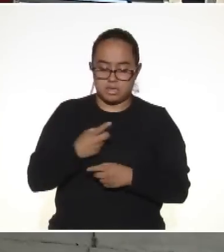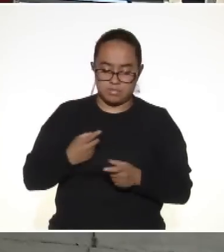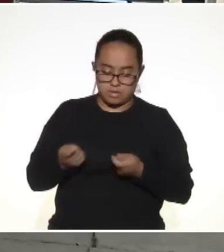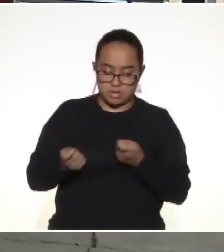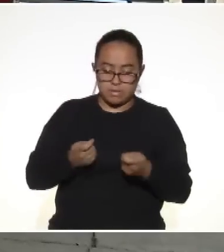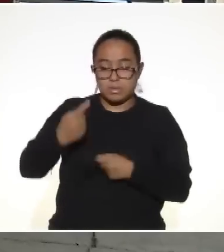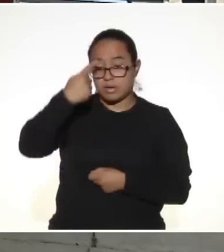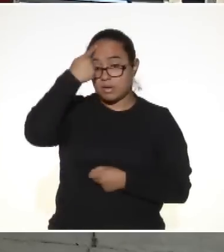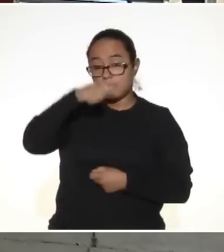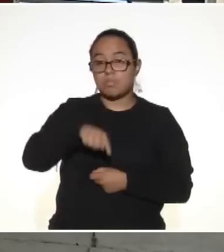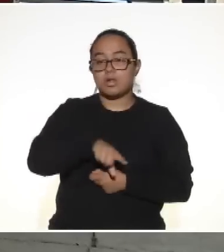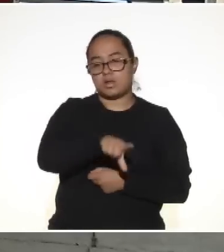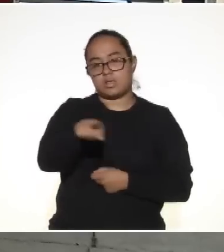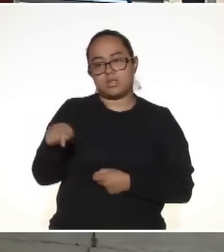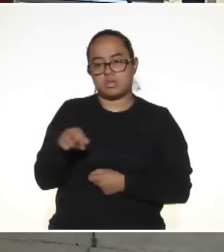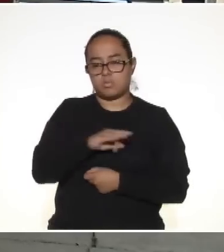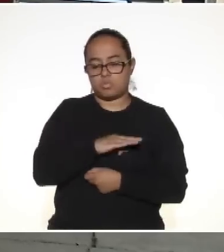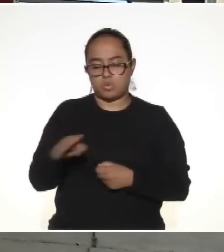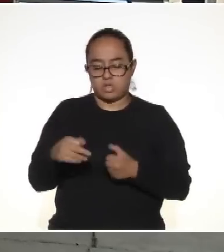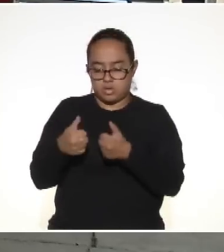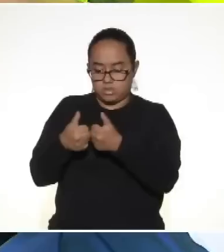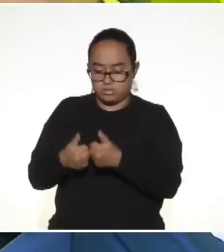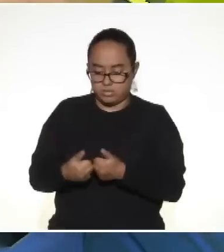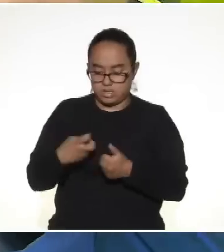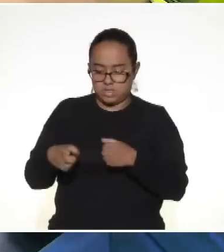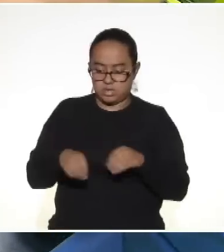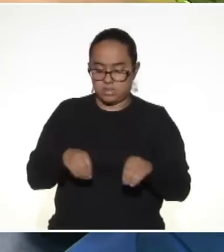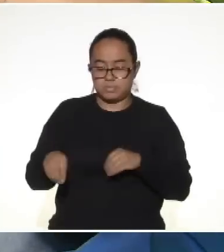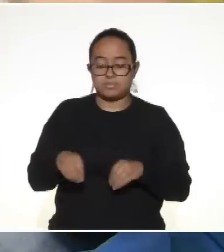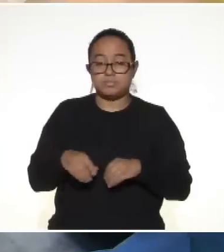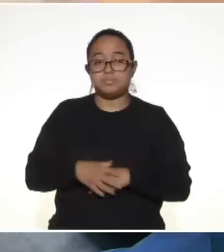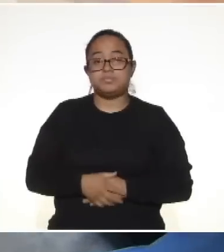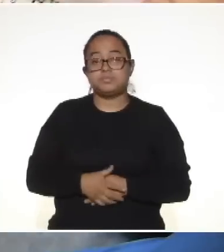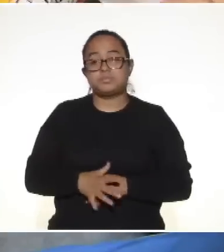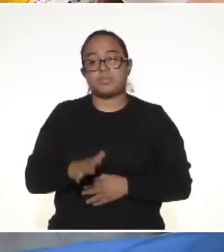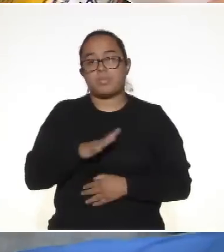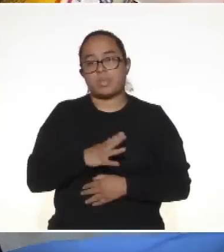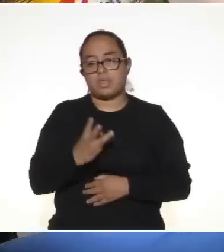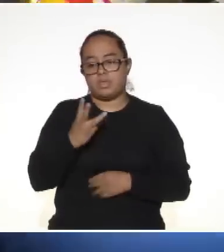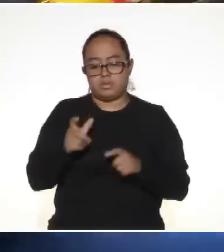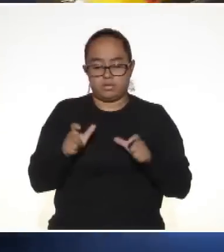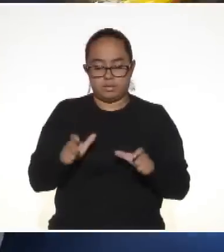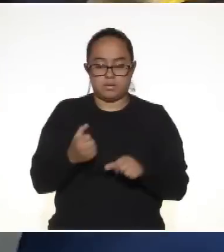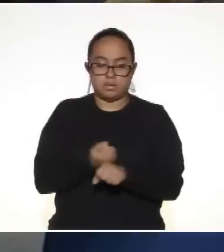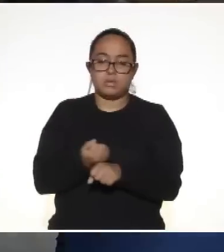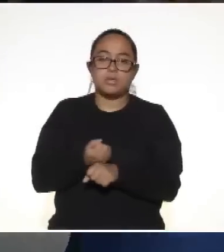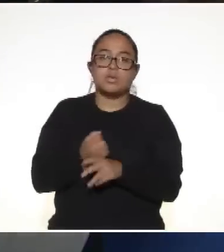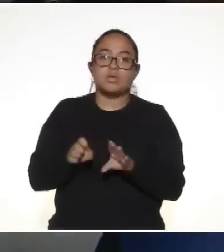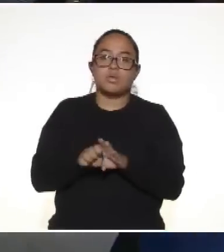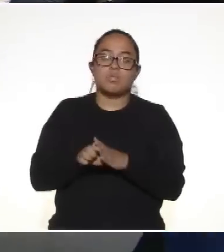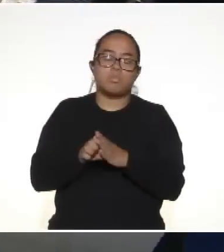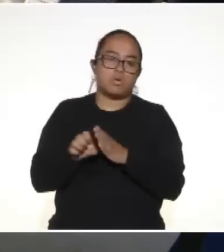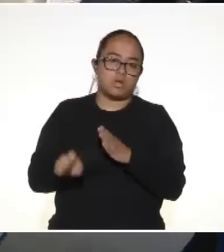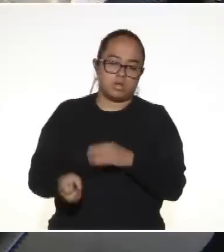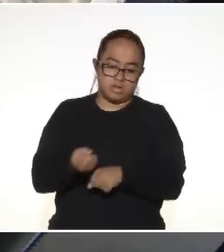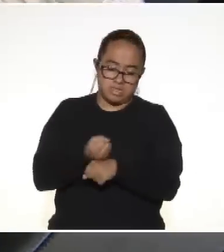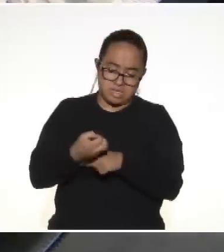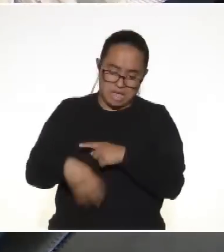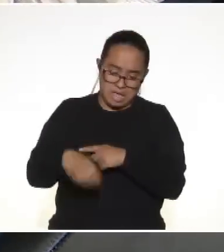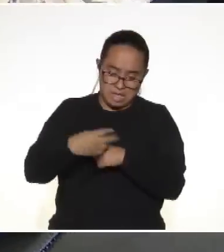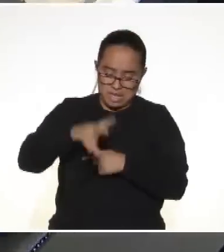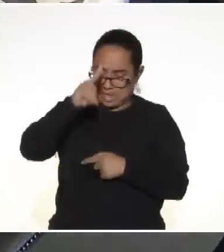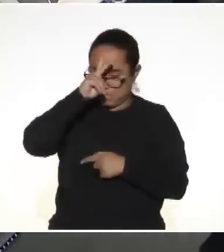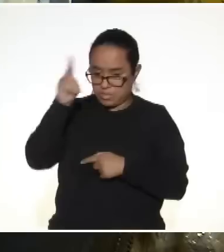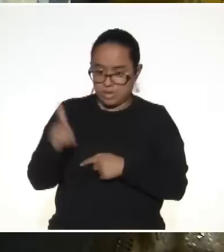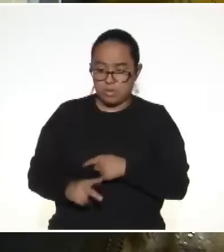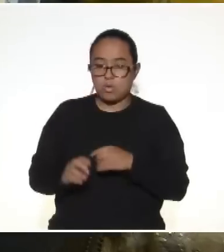para posteriormente proceder a inmovilizar esta extremidad. Tenemos tres tipos de contención de hemorragia, desde una hemorragia exsanguinante hasta un